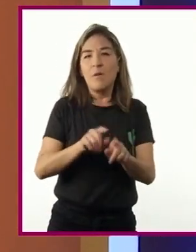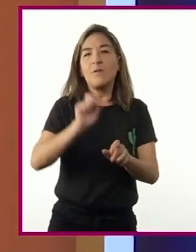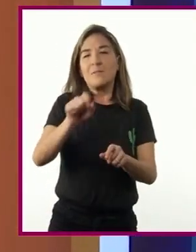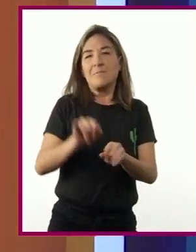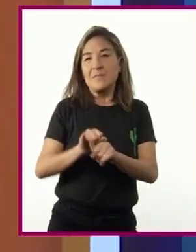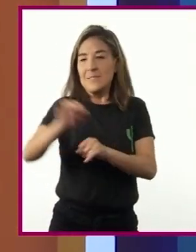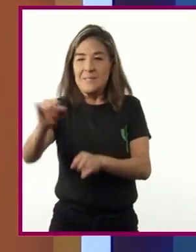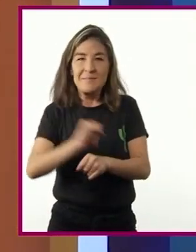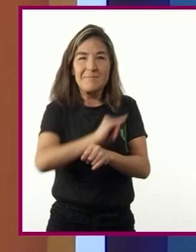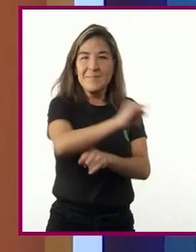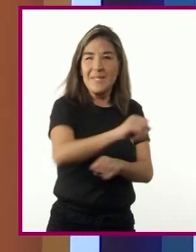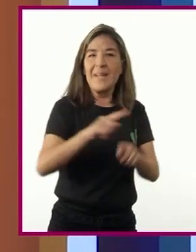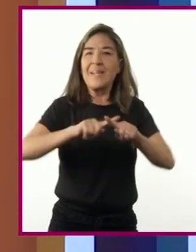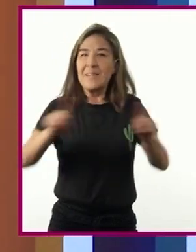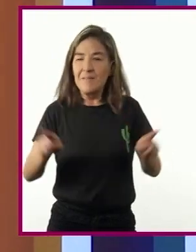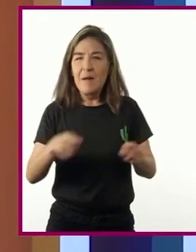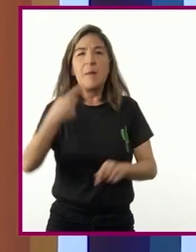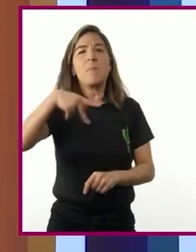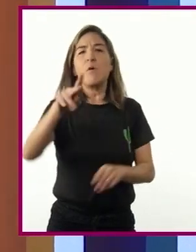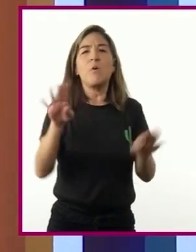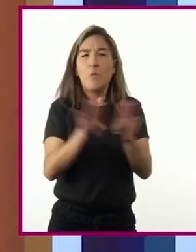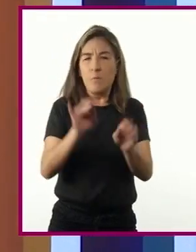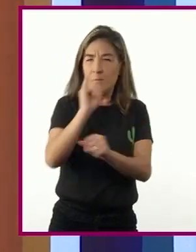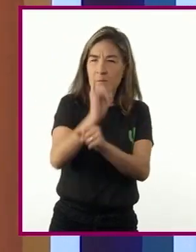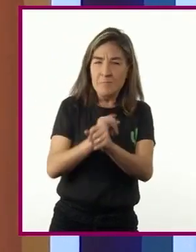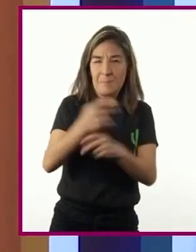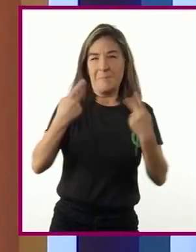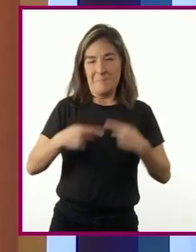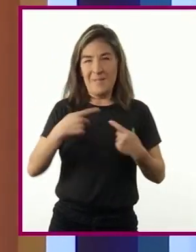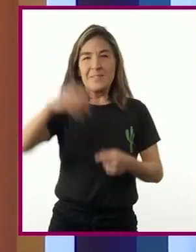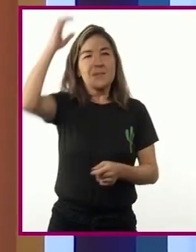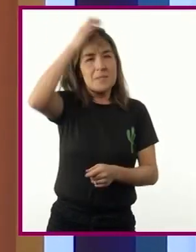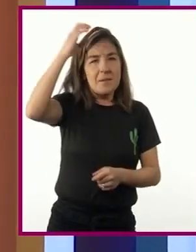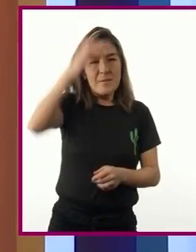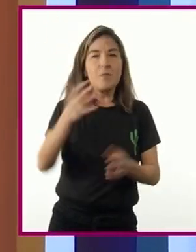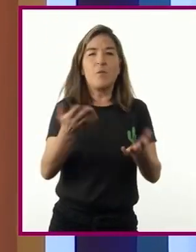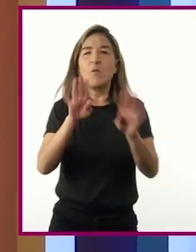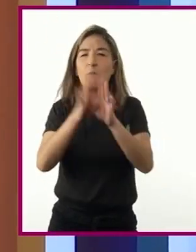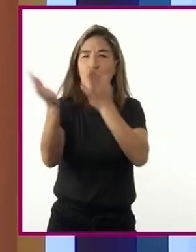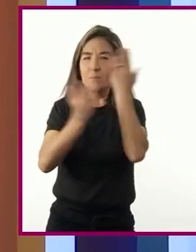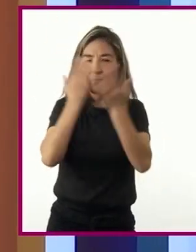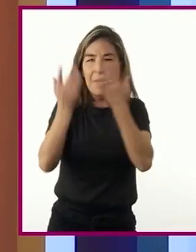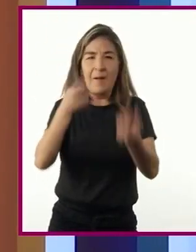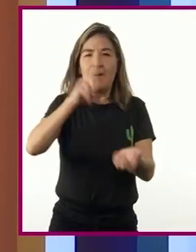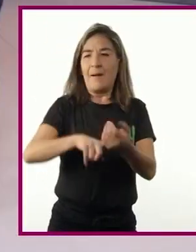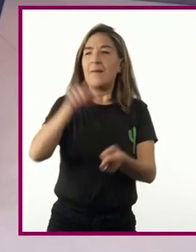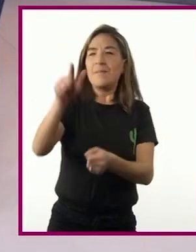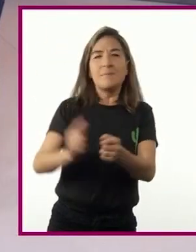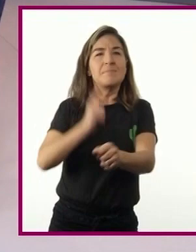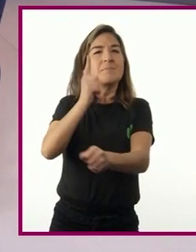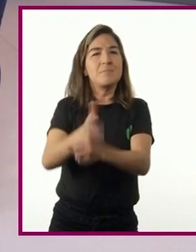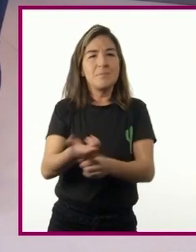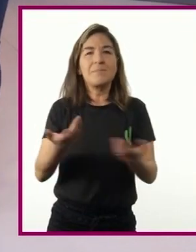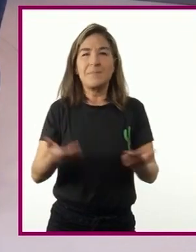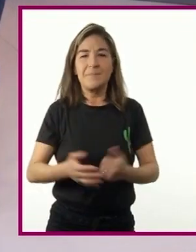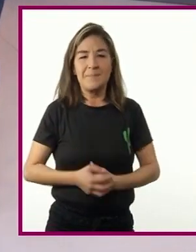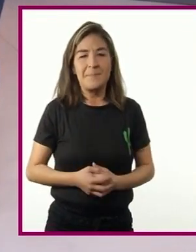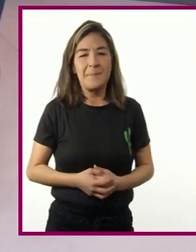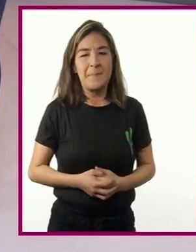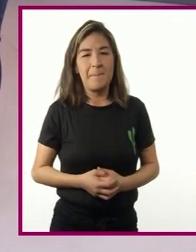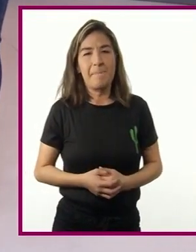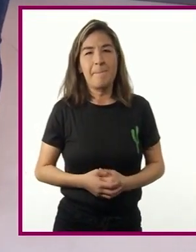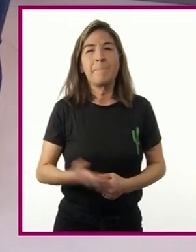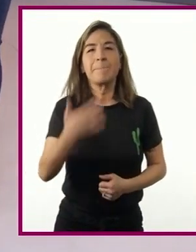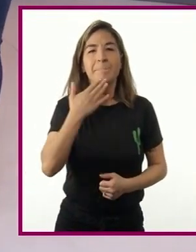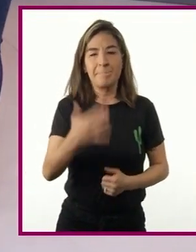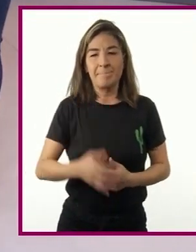diferentes, pero ¿cómo logran los científicos o astrónomos determinar estas distancias? Muy